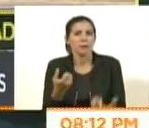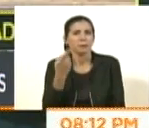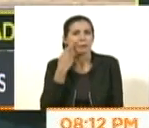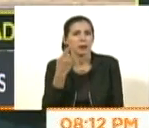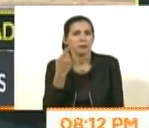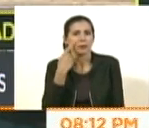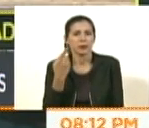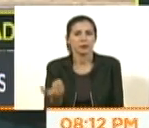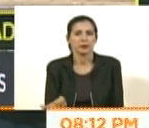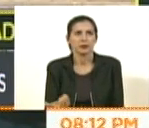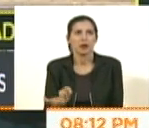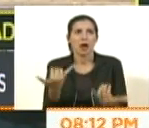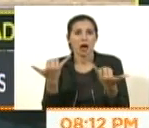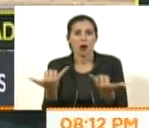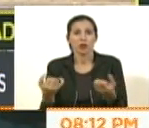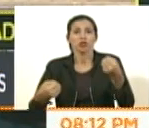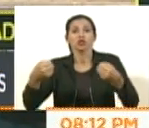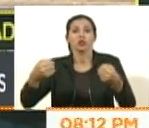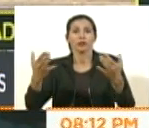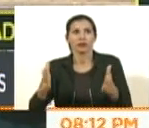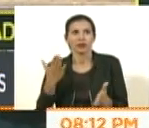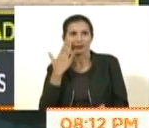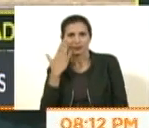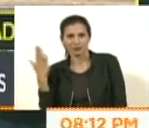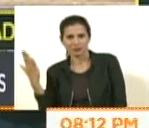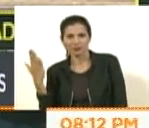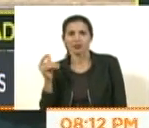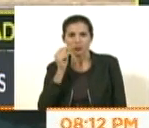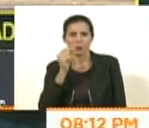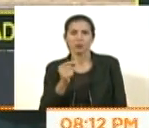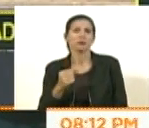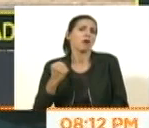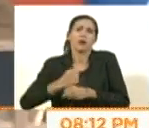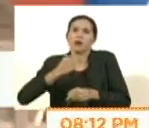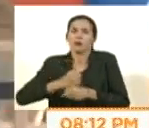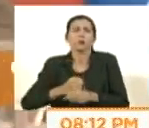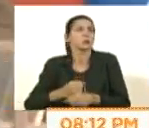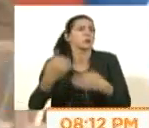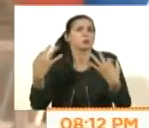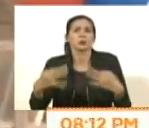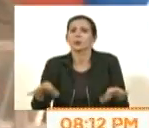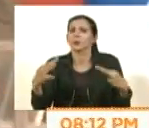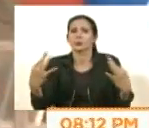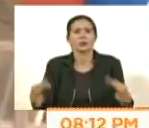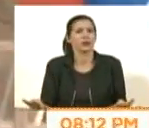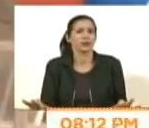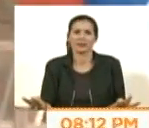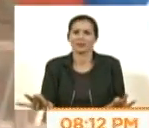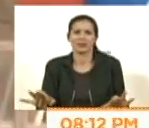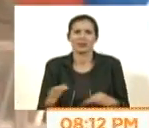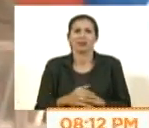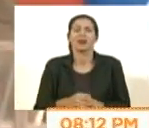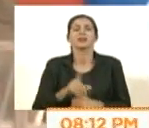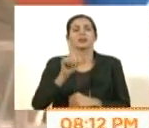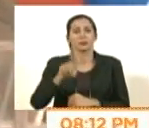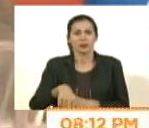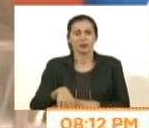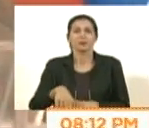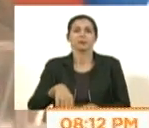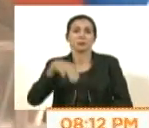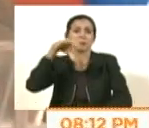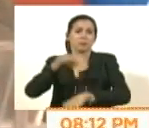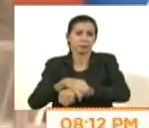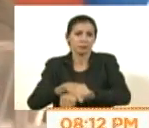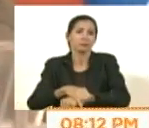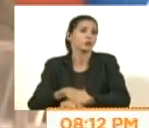conductor de este vehículo que iba a hacer sus labores cotidianas también es